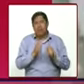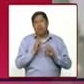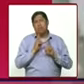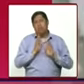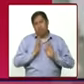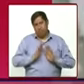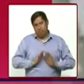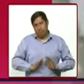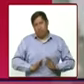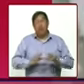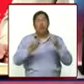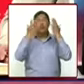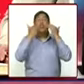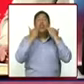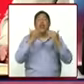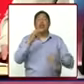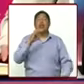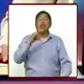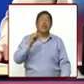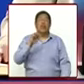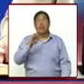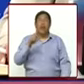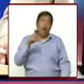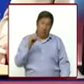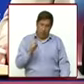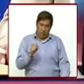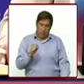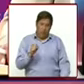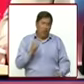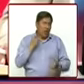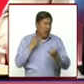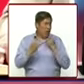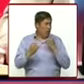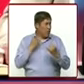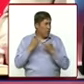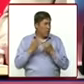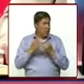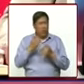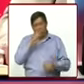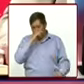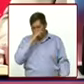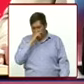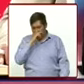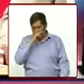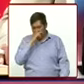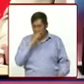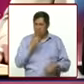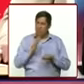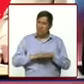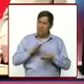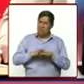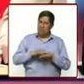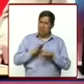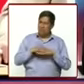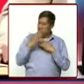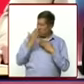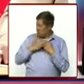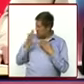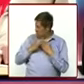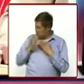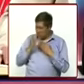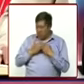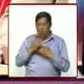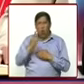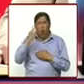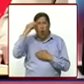resguardo. Muy bien, te agradezco mucho, Carlos. Evidentemente hay que esperar todavía esa información y es muy, muy llamativo y preocupante. El hecho de